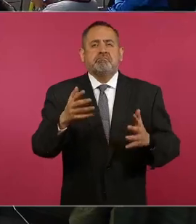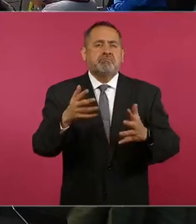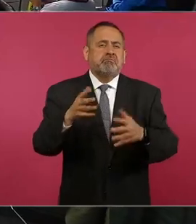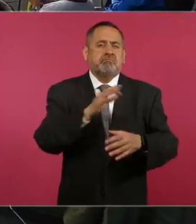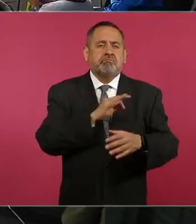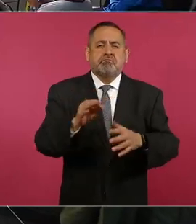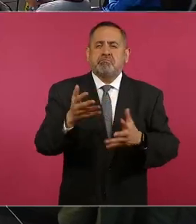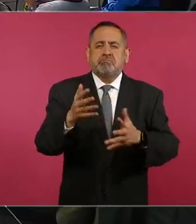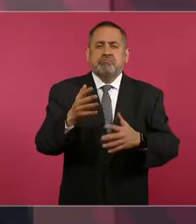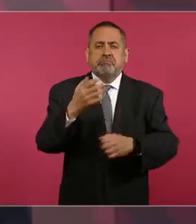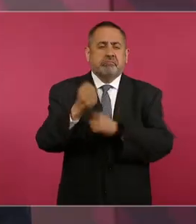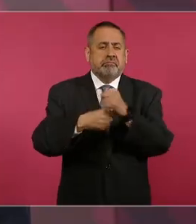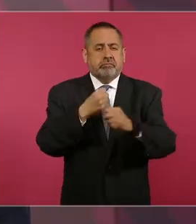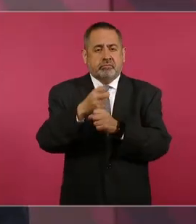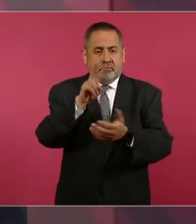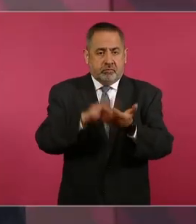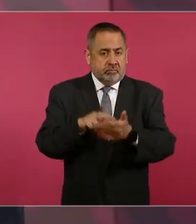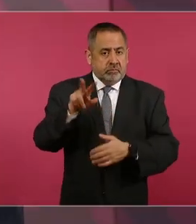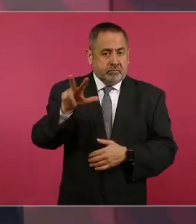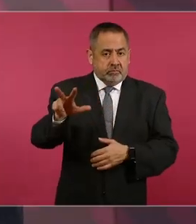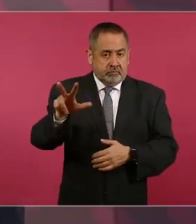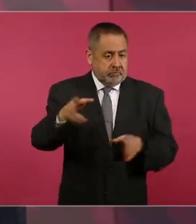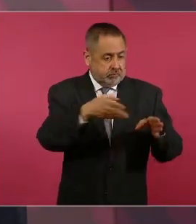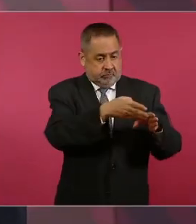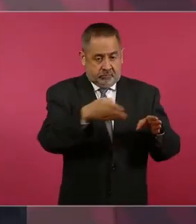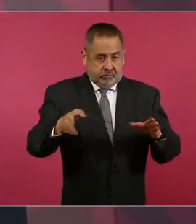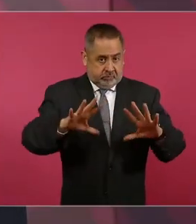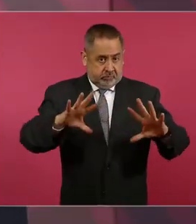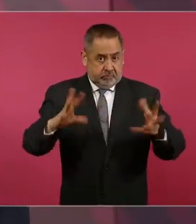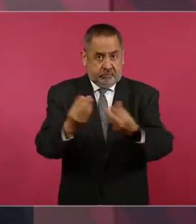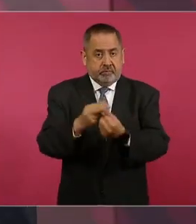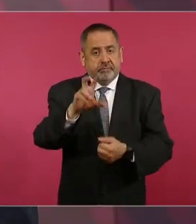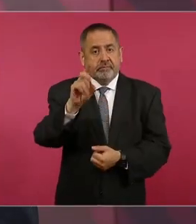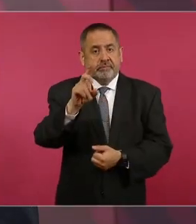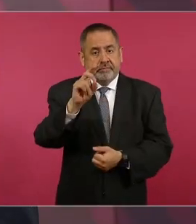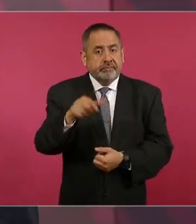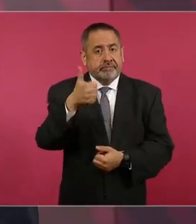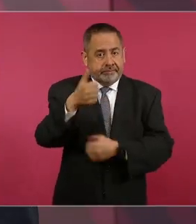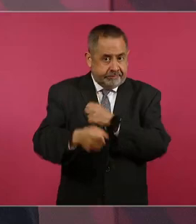2018, 36 años,